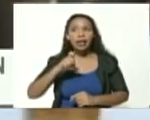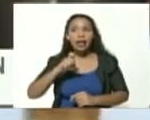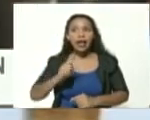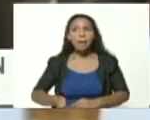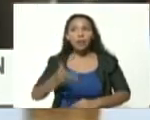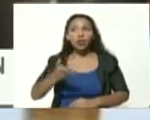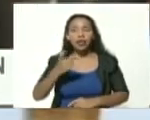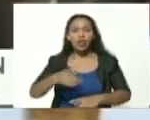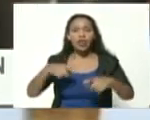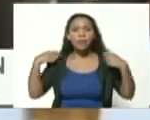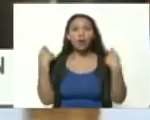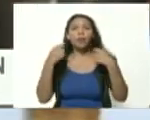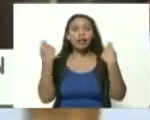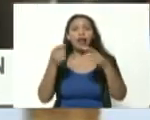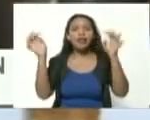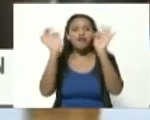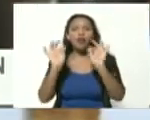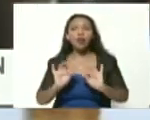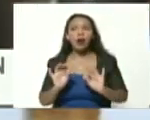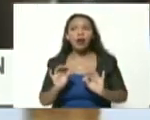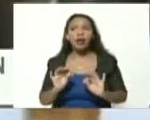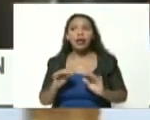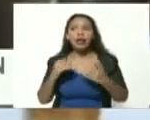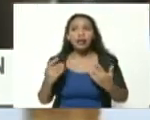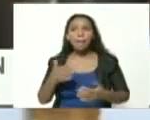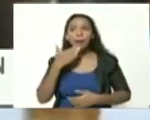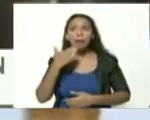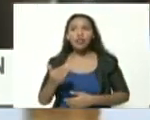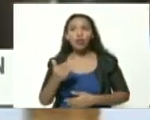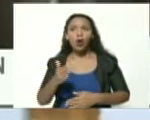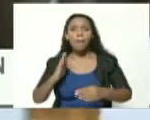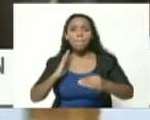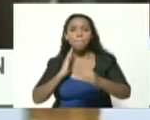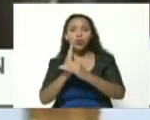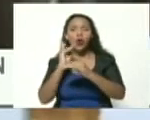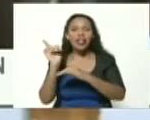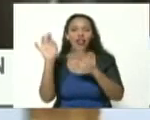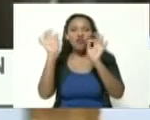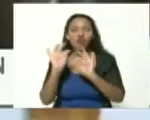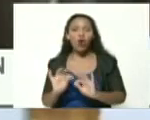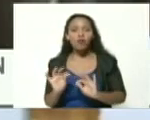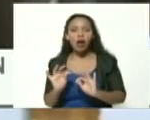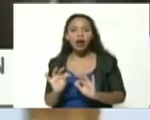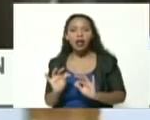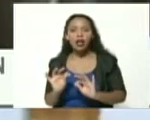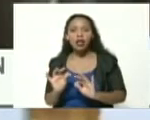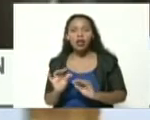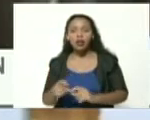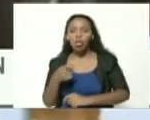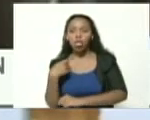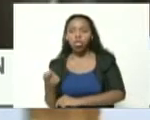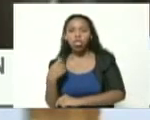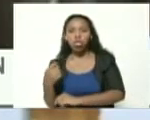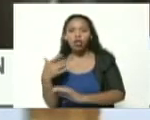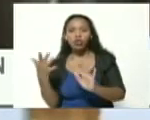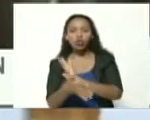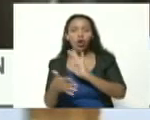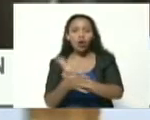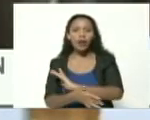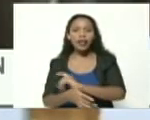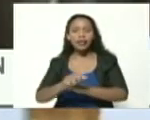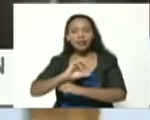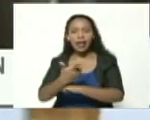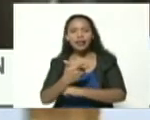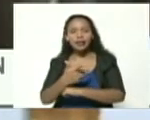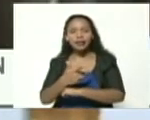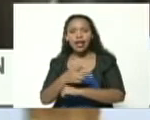de promover mecanismos que permitan detener esta modalidad subsidiaria o tercerizada